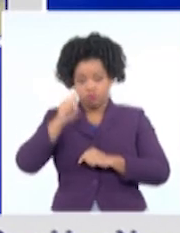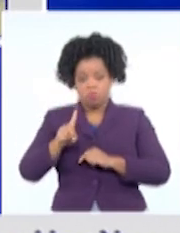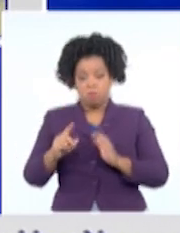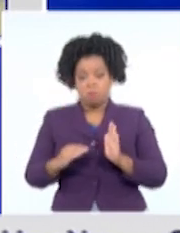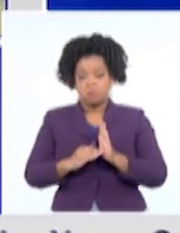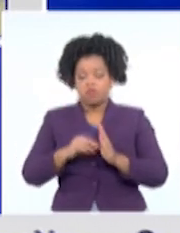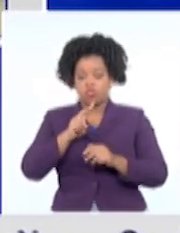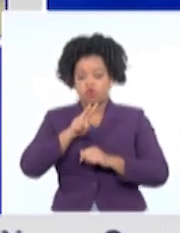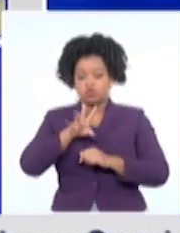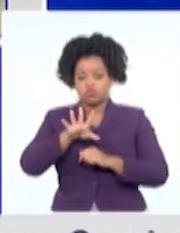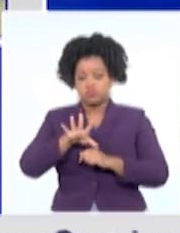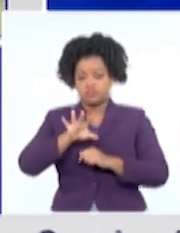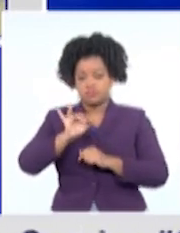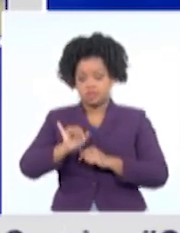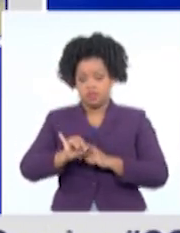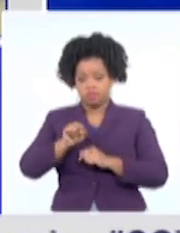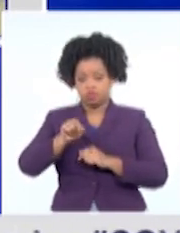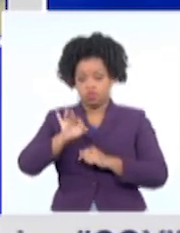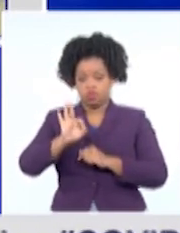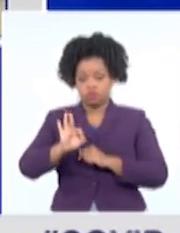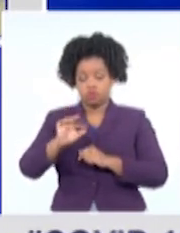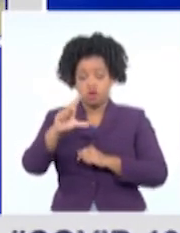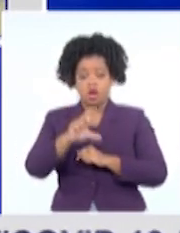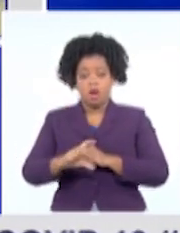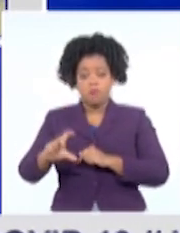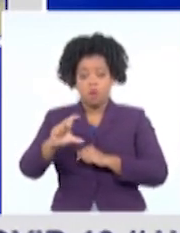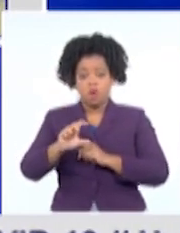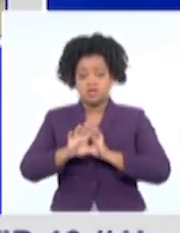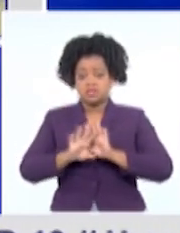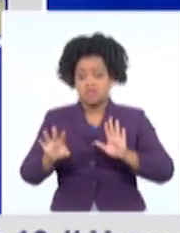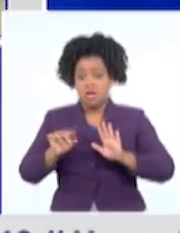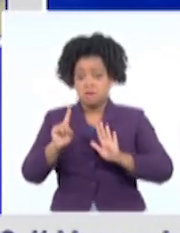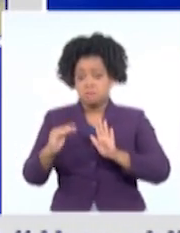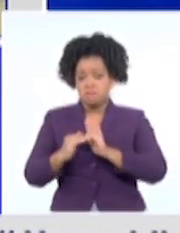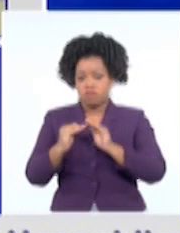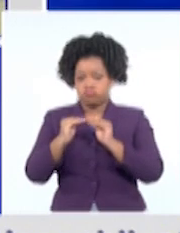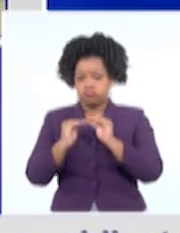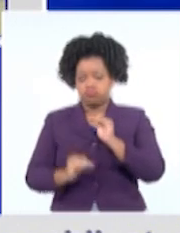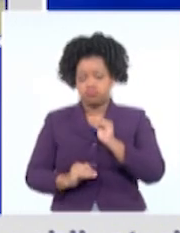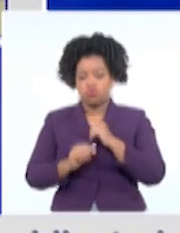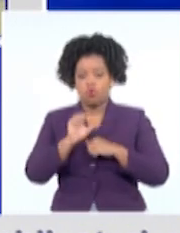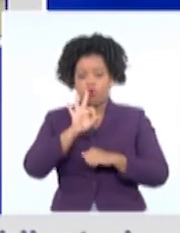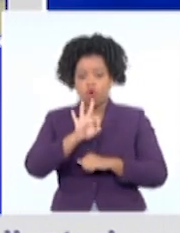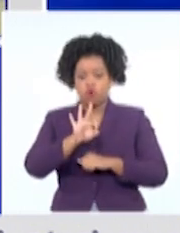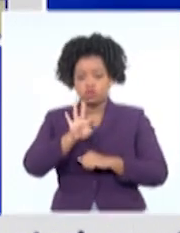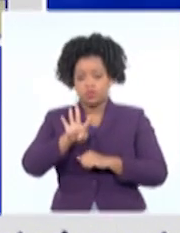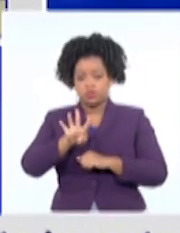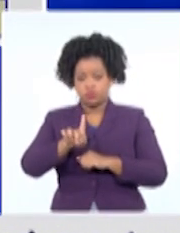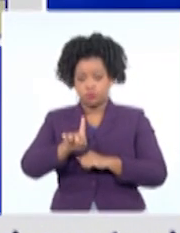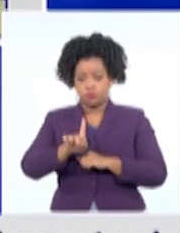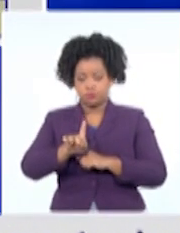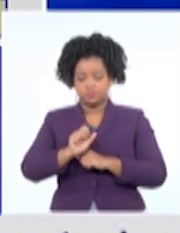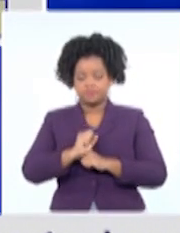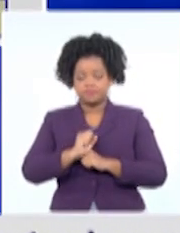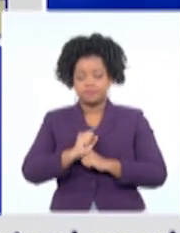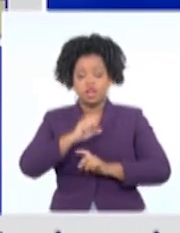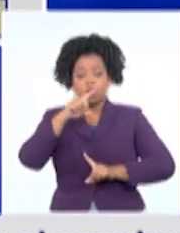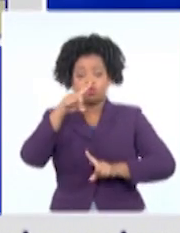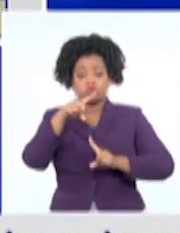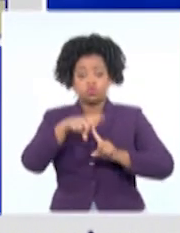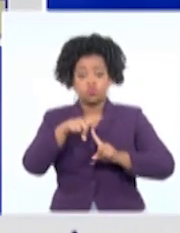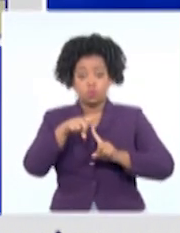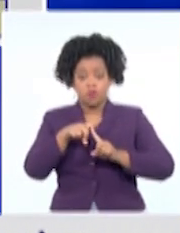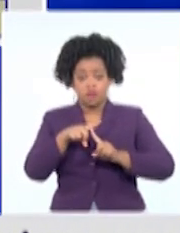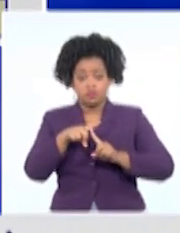1.276,8 y ya Camagüey por debajo de 1.841 por 100.000 habitantes, Las Tunas